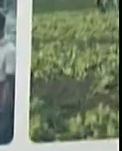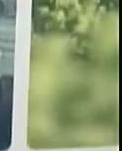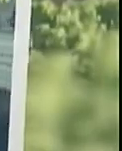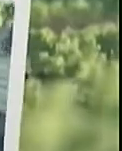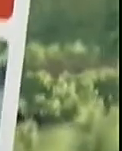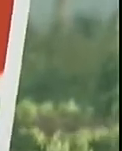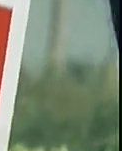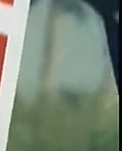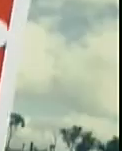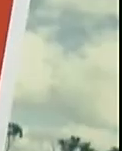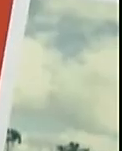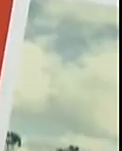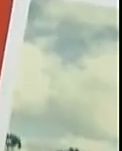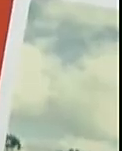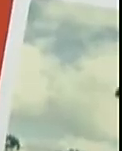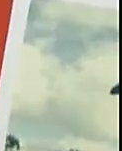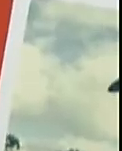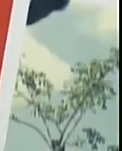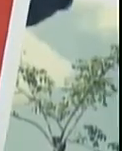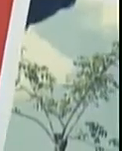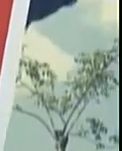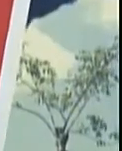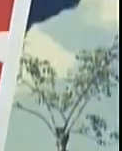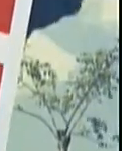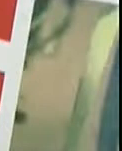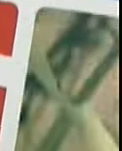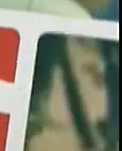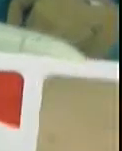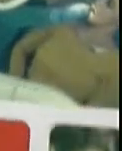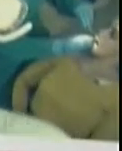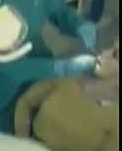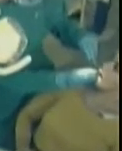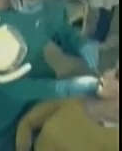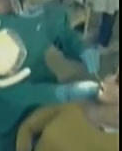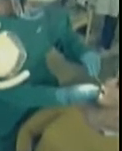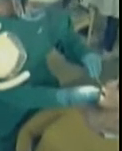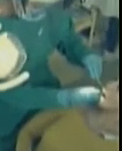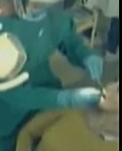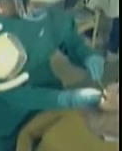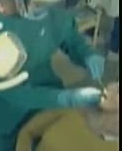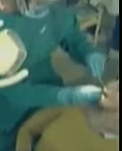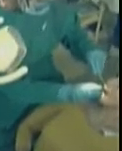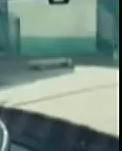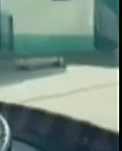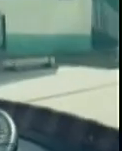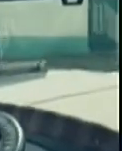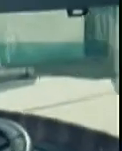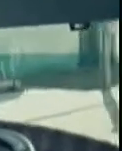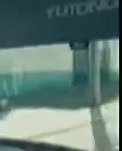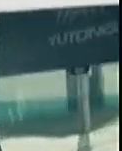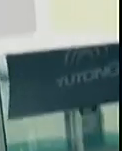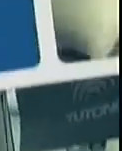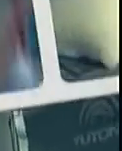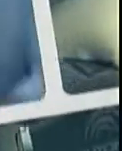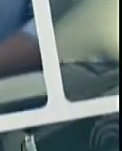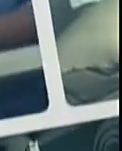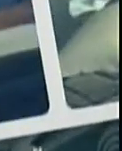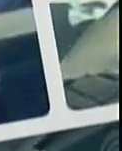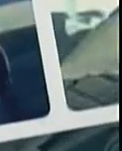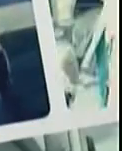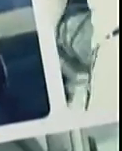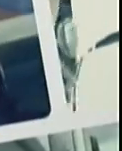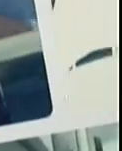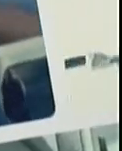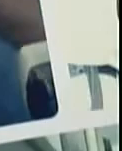protegido, más inmune, más feliz, más protegido, más